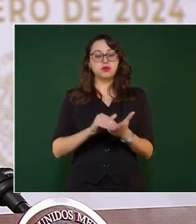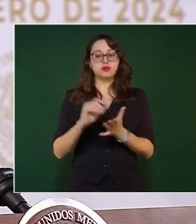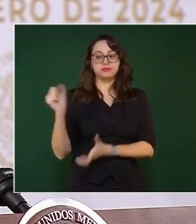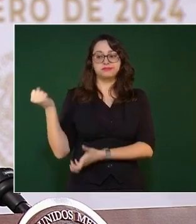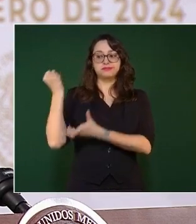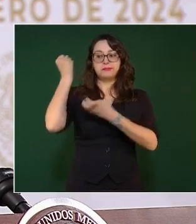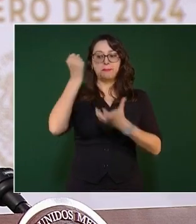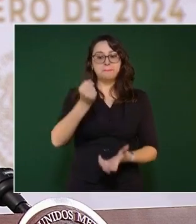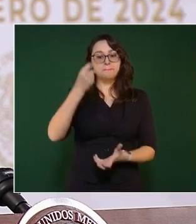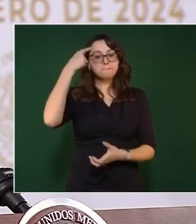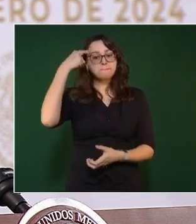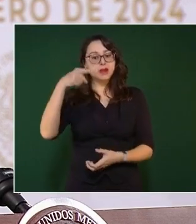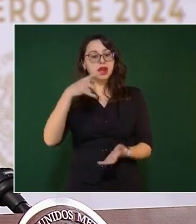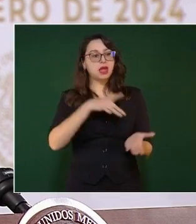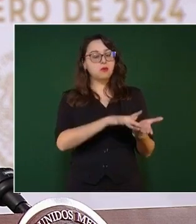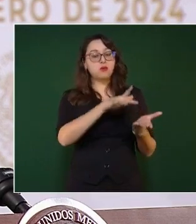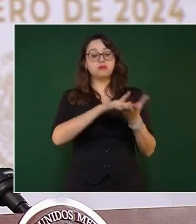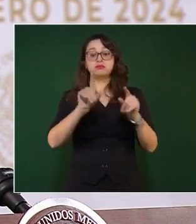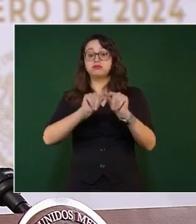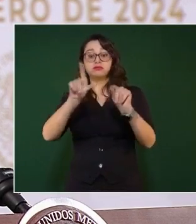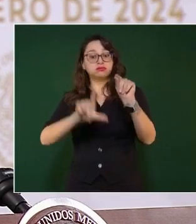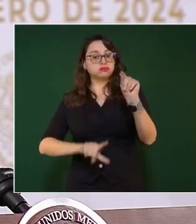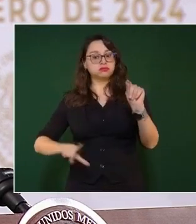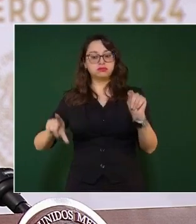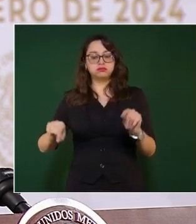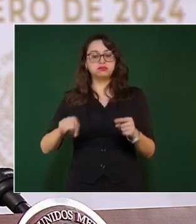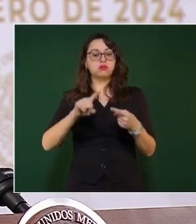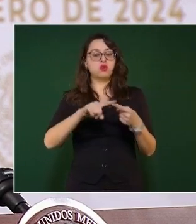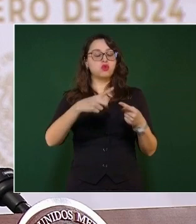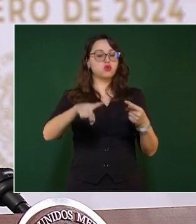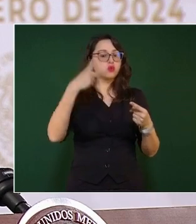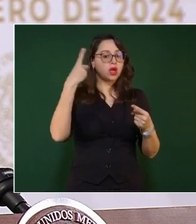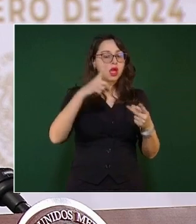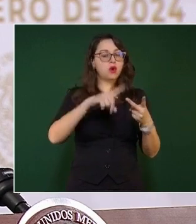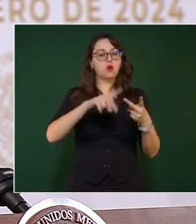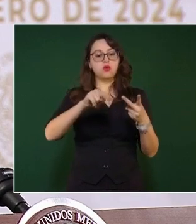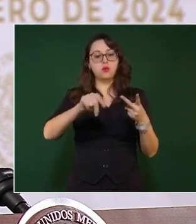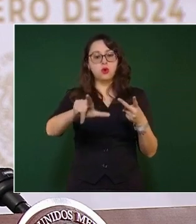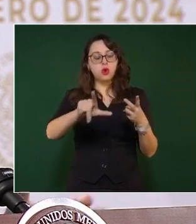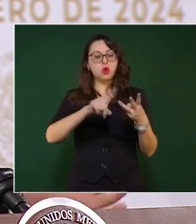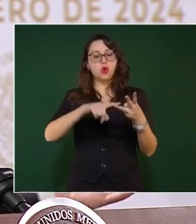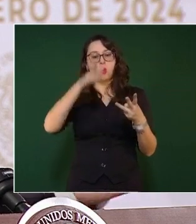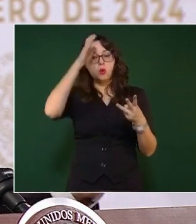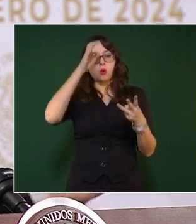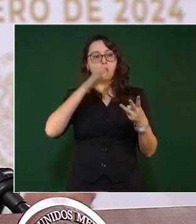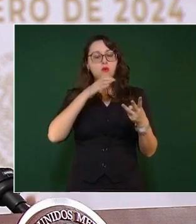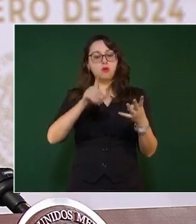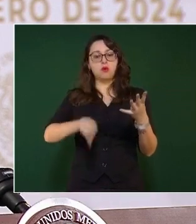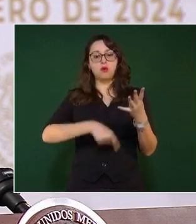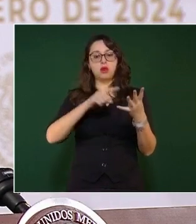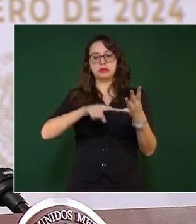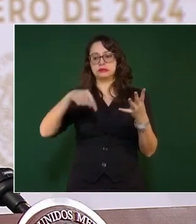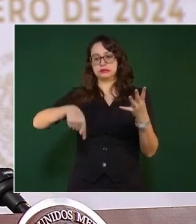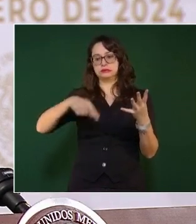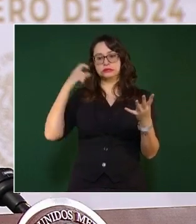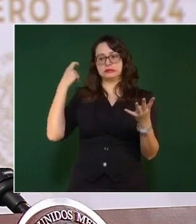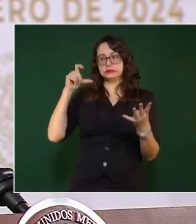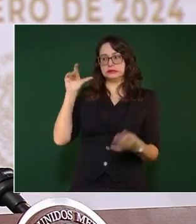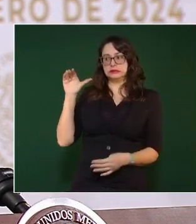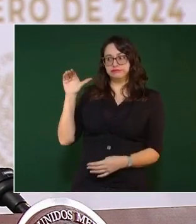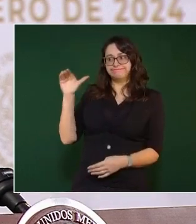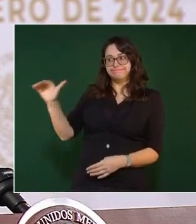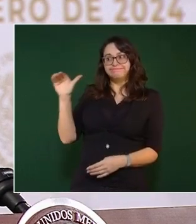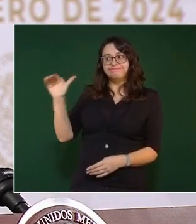hídricos en Durango, en Nuevo León, en Coahuila y en Querétaro. Desde que le comenté que teníamos